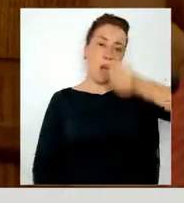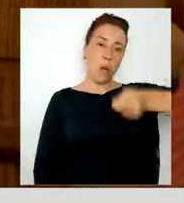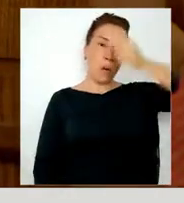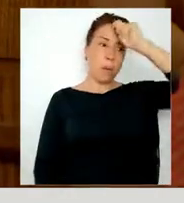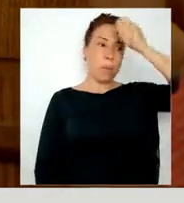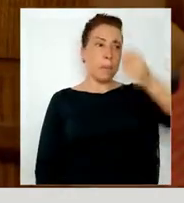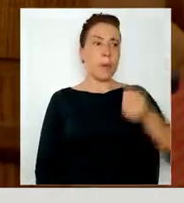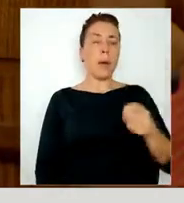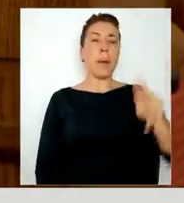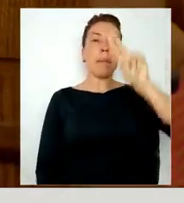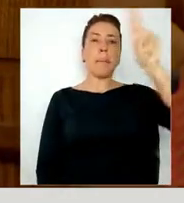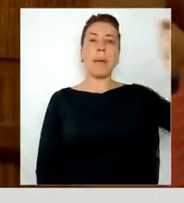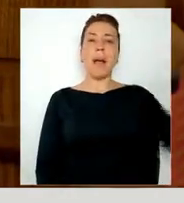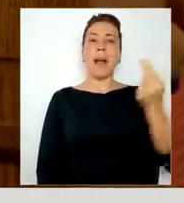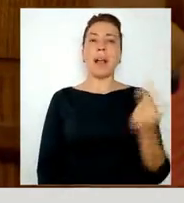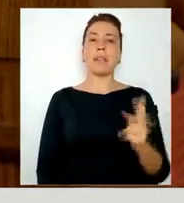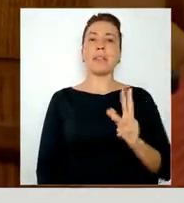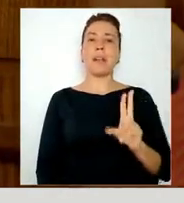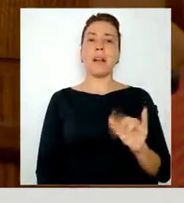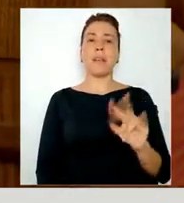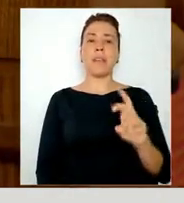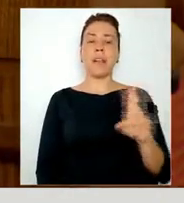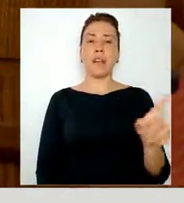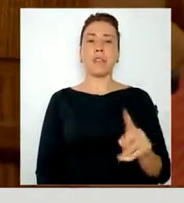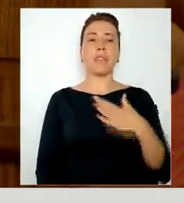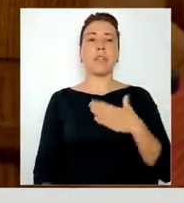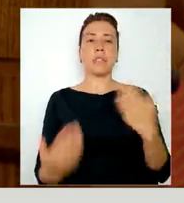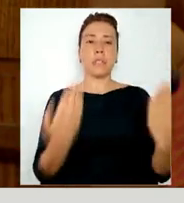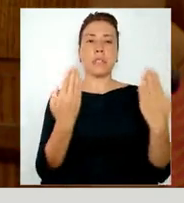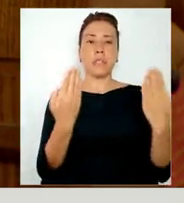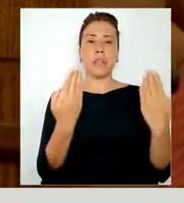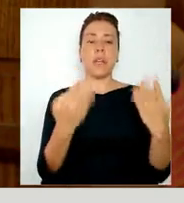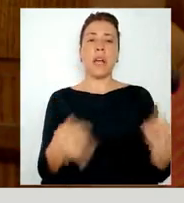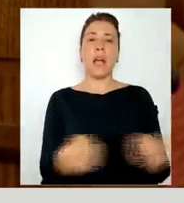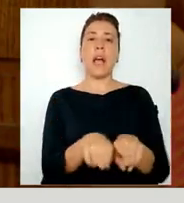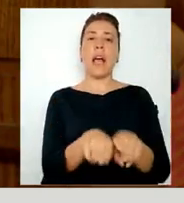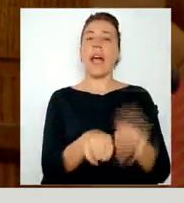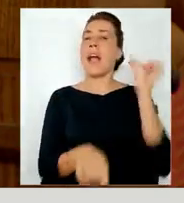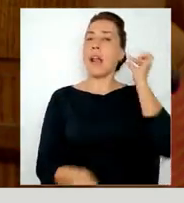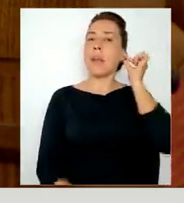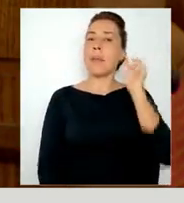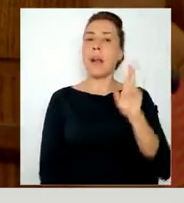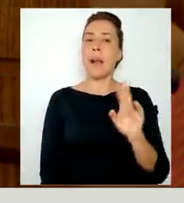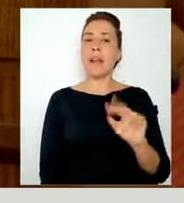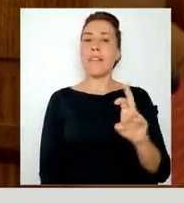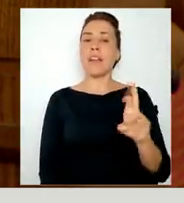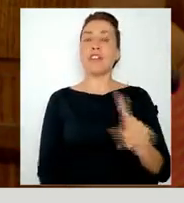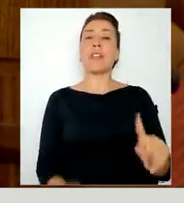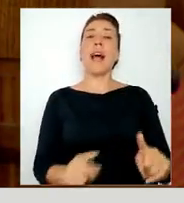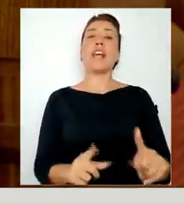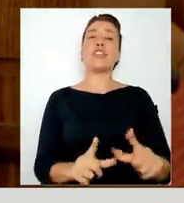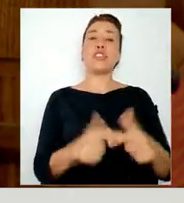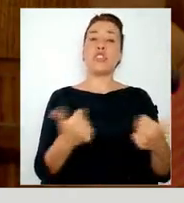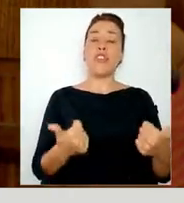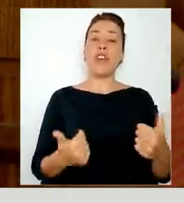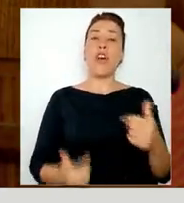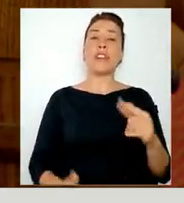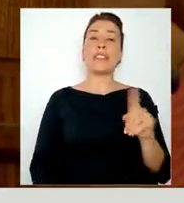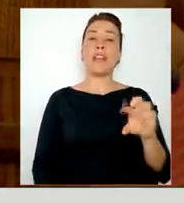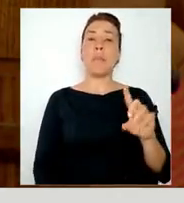artista Hugo riveros y quiero saludar a su hermana Maritza riveros y su sobrino Ángel Sepúlveda quienes están en la tribuna